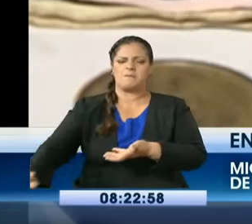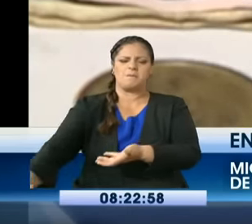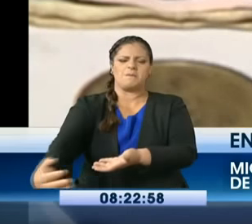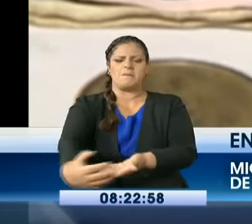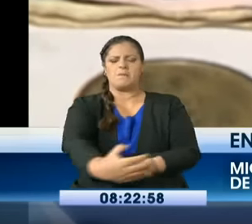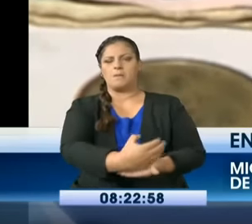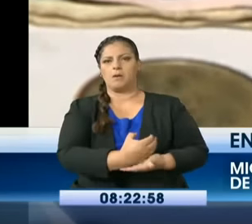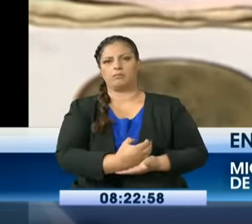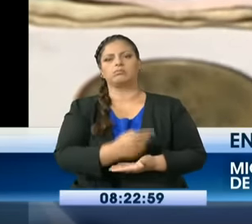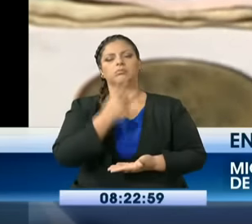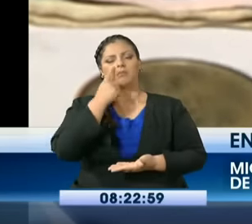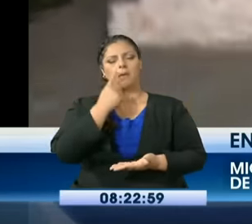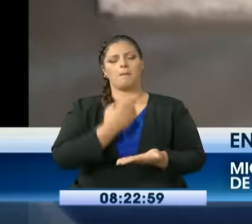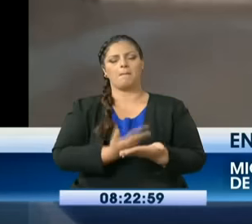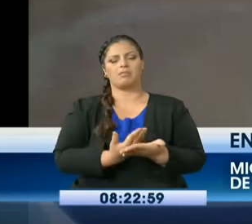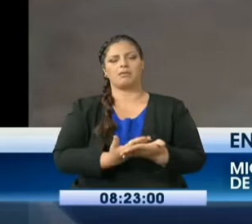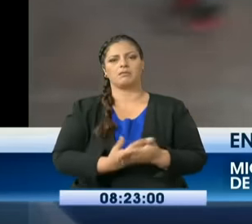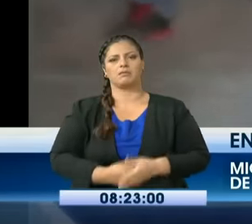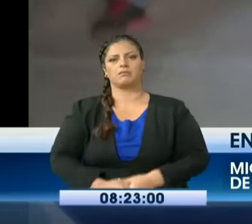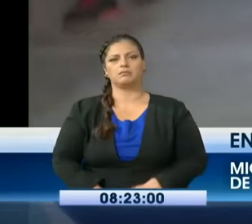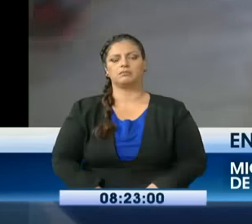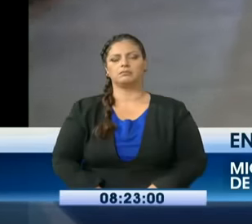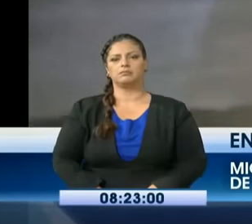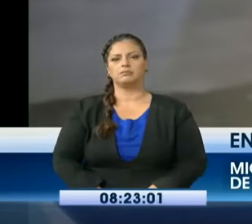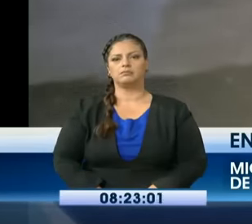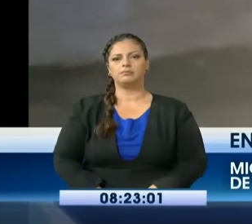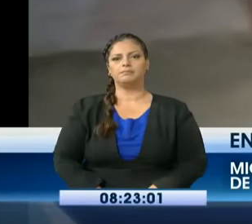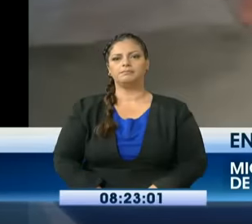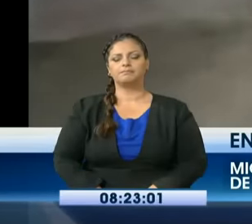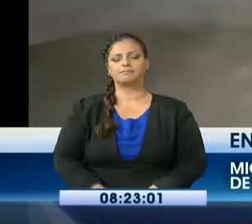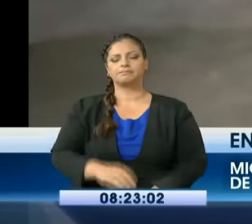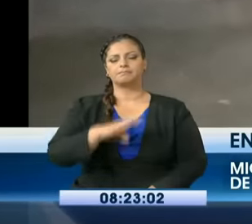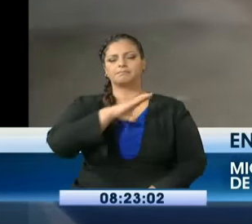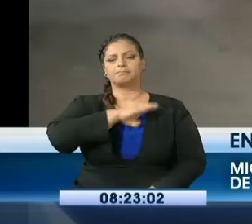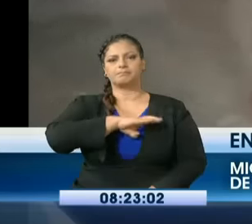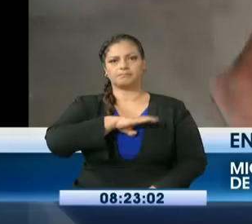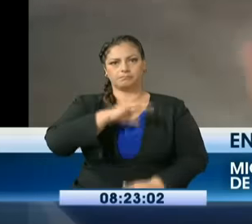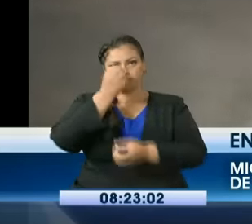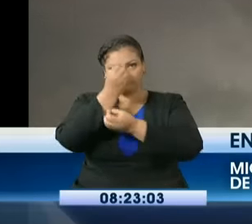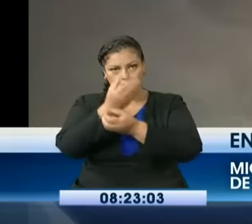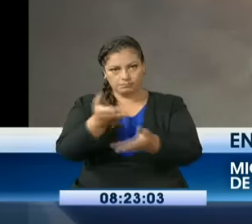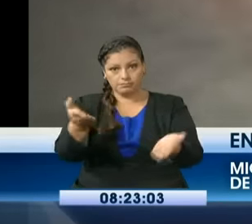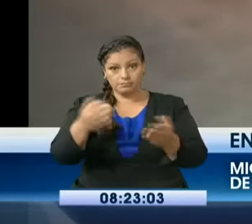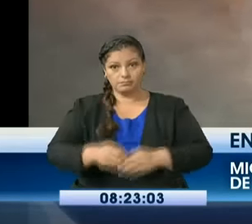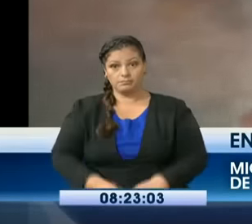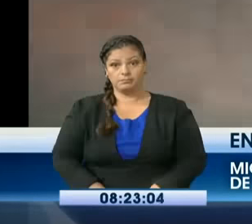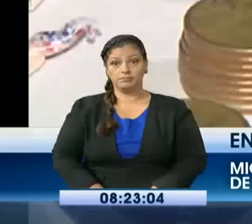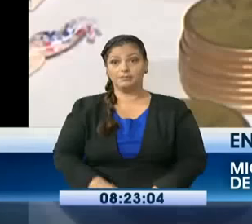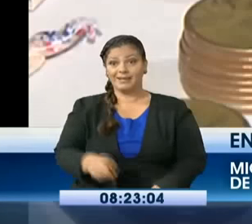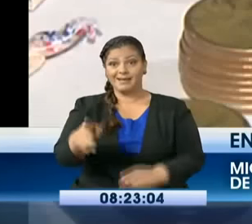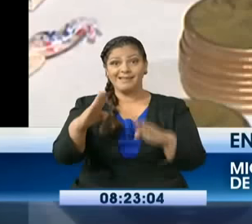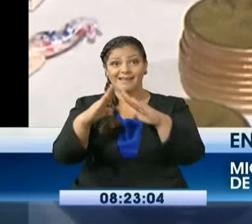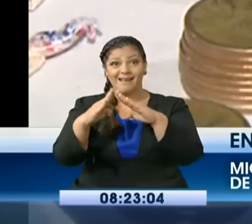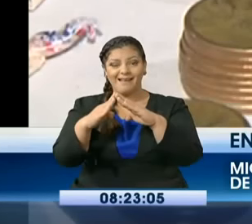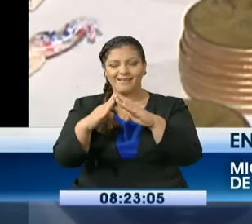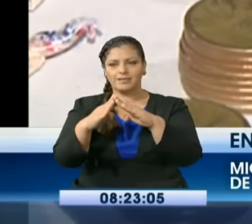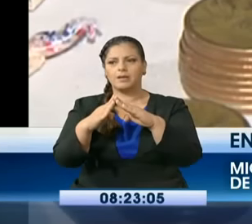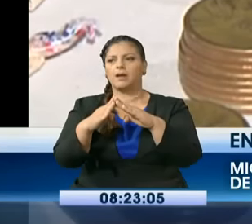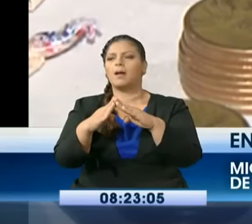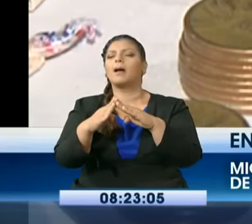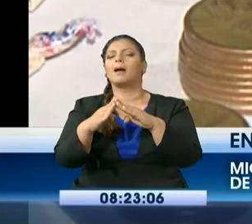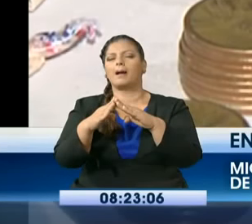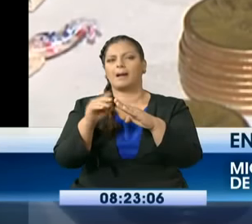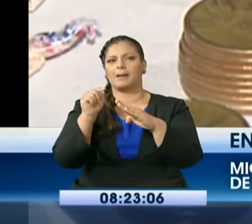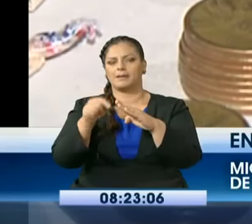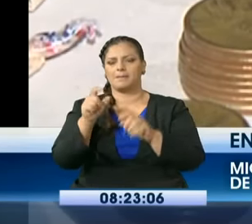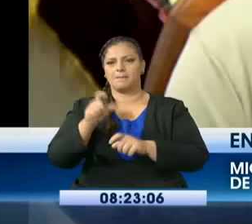las evidencias encontradas. La policía dio a conocer que uno de los inmuebles allanados servía como